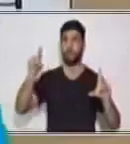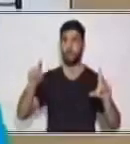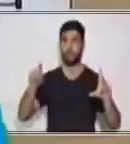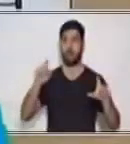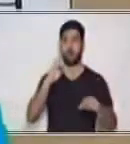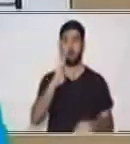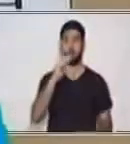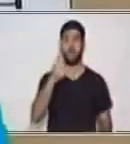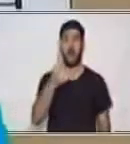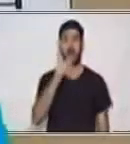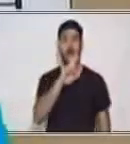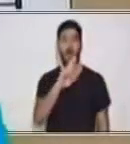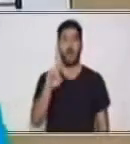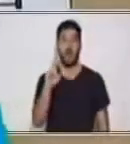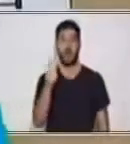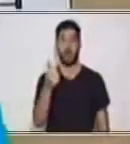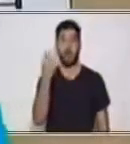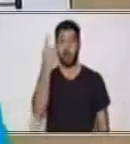de barras.